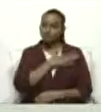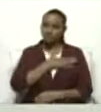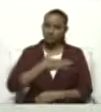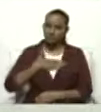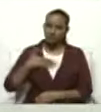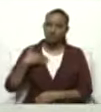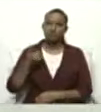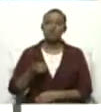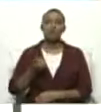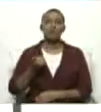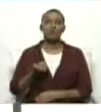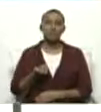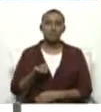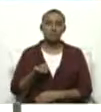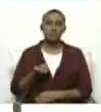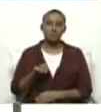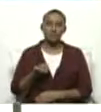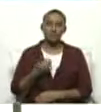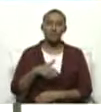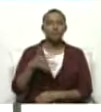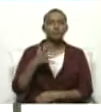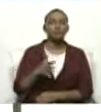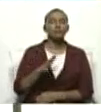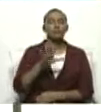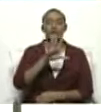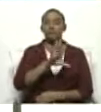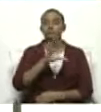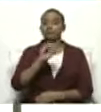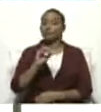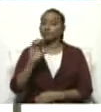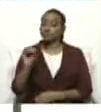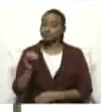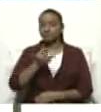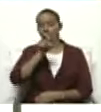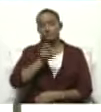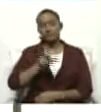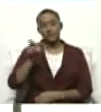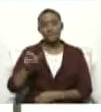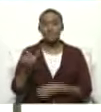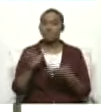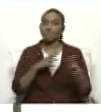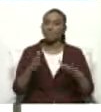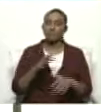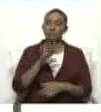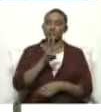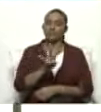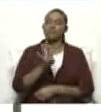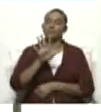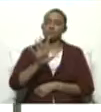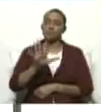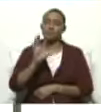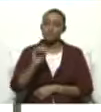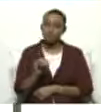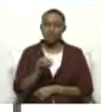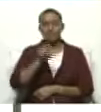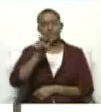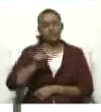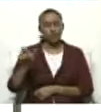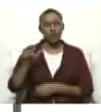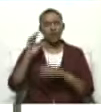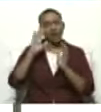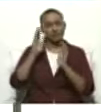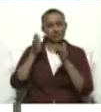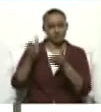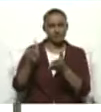se acercan a una cifra de 500 personas. Hasta el momento han sido 450 personas atendidas en